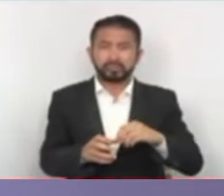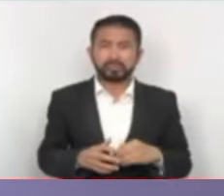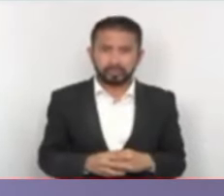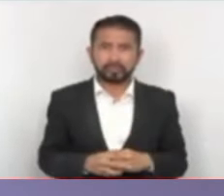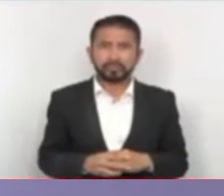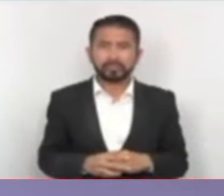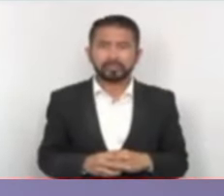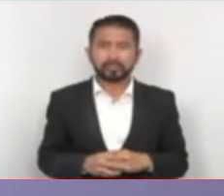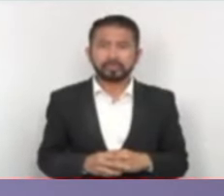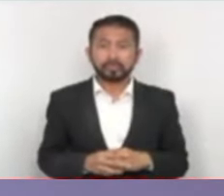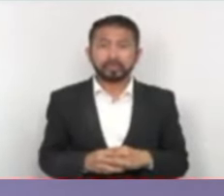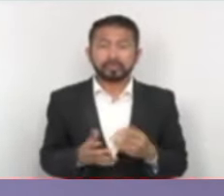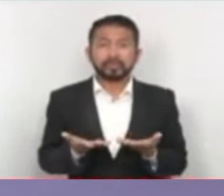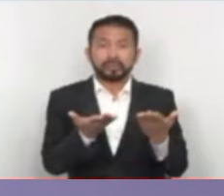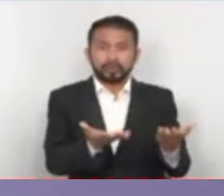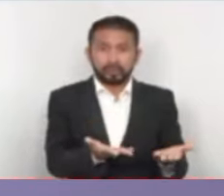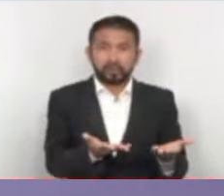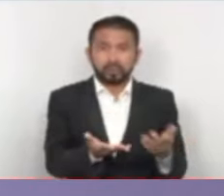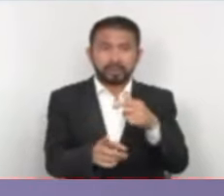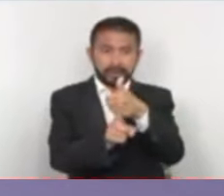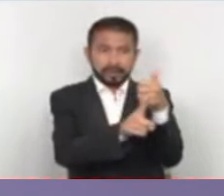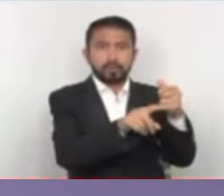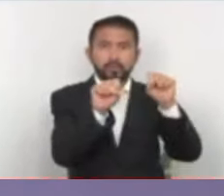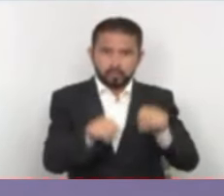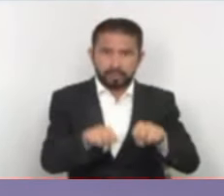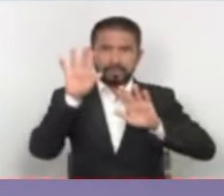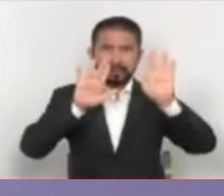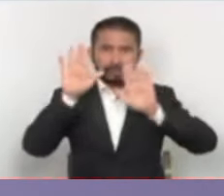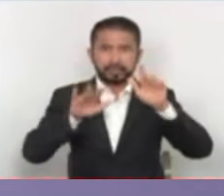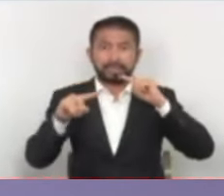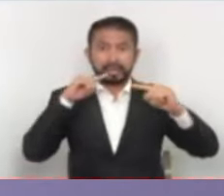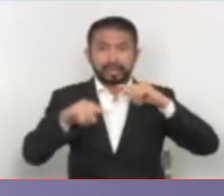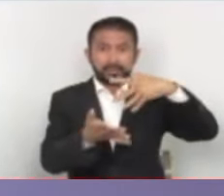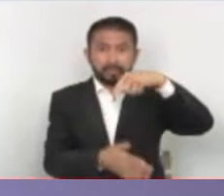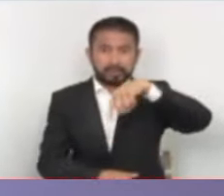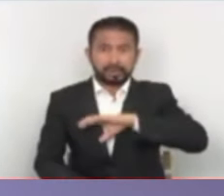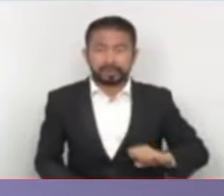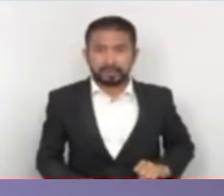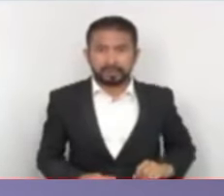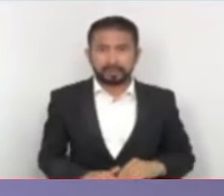teníamos. Entonces se le dio voz a la diáspora y participación en la democracia de nuestro país.